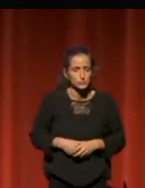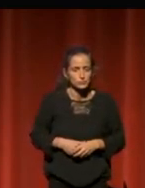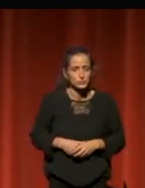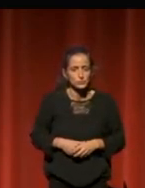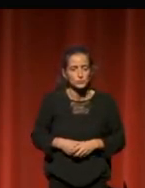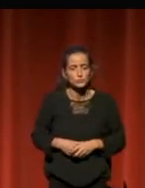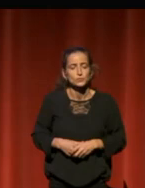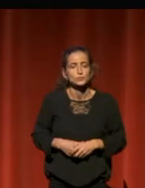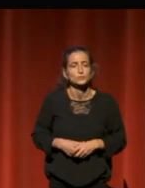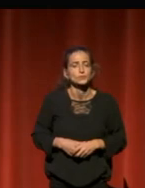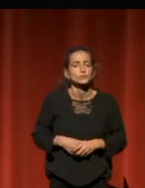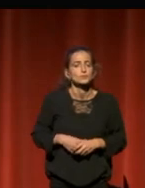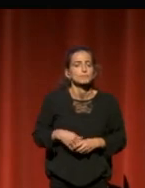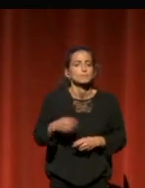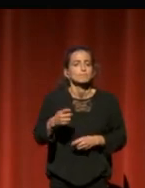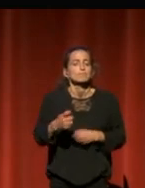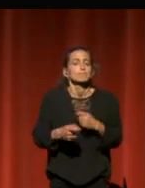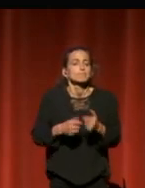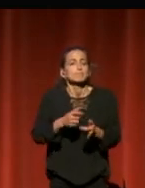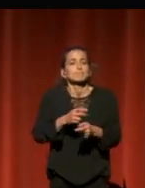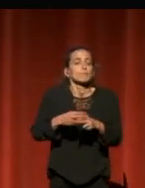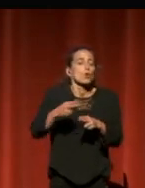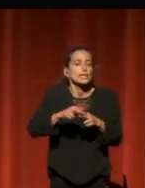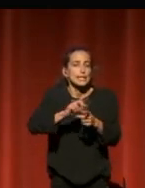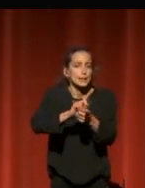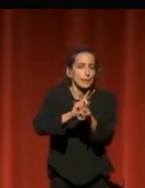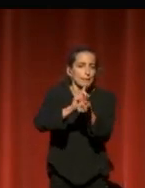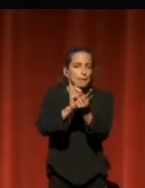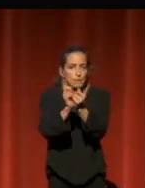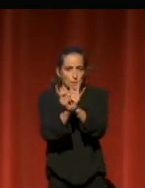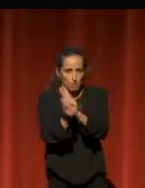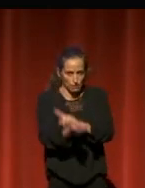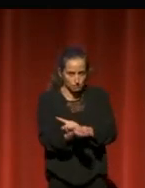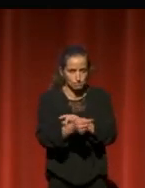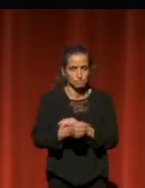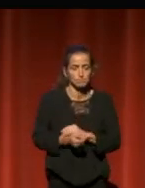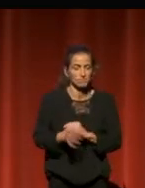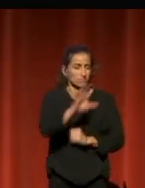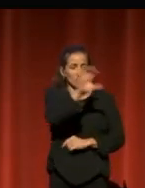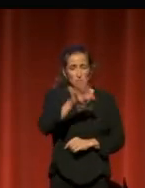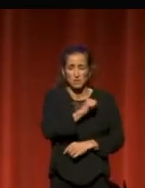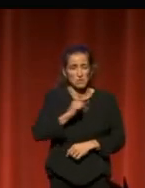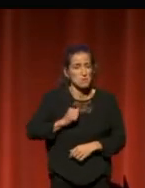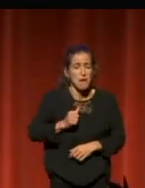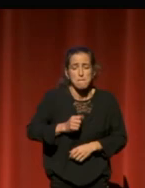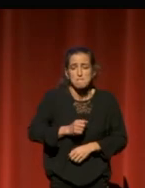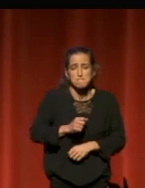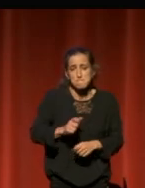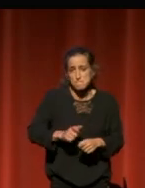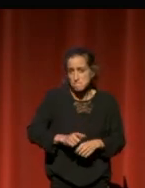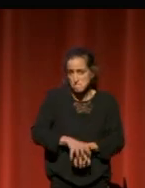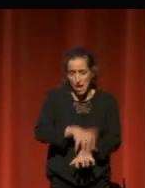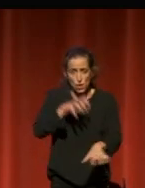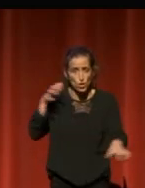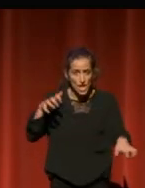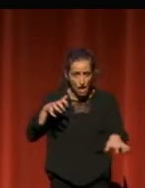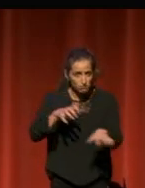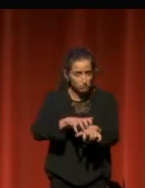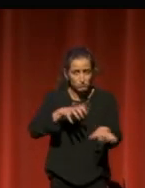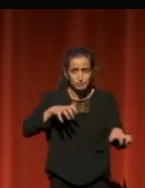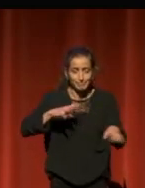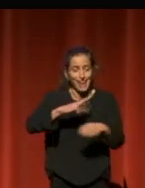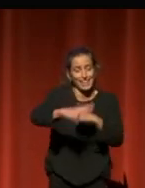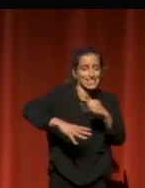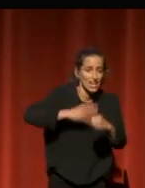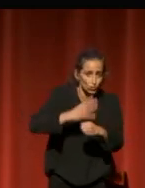Y ahora están cambiando las políticas. Y hay que aprovechar, estamos en la mayor parte de las comunidades autónomas, estamos empezando legislaturas nuevas y